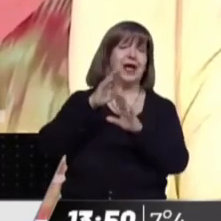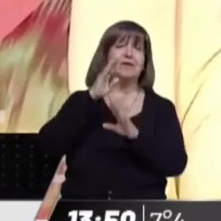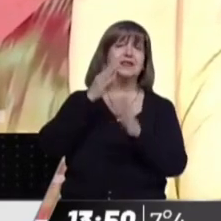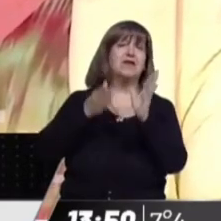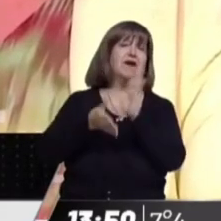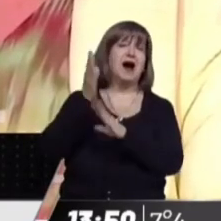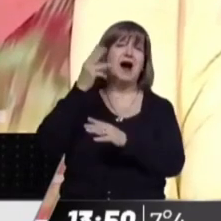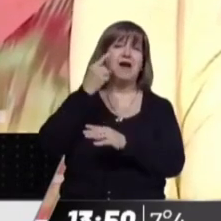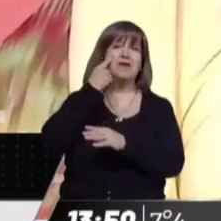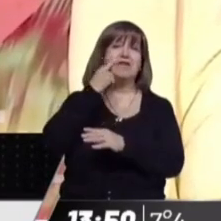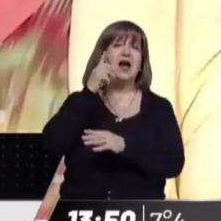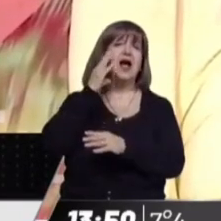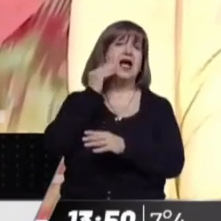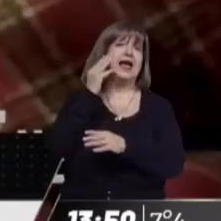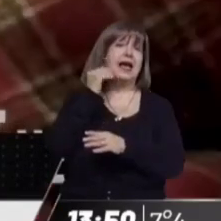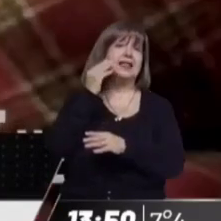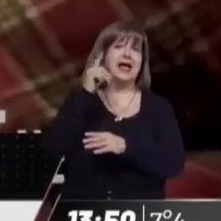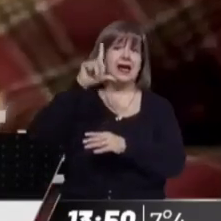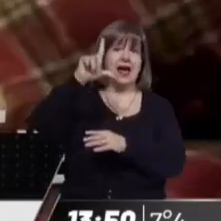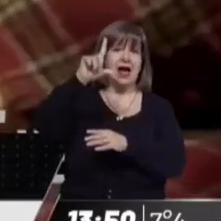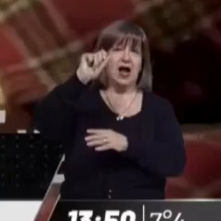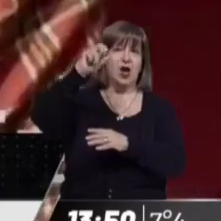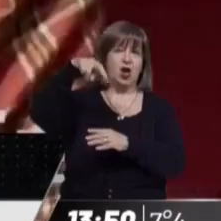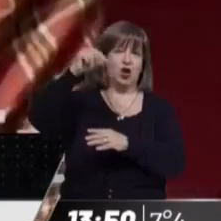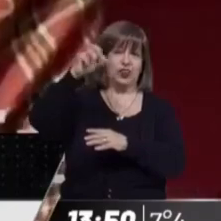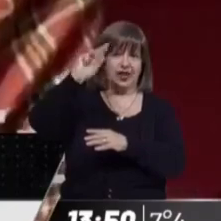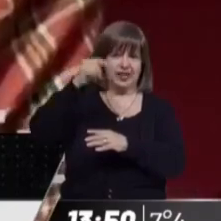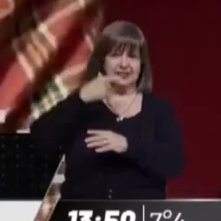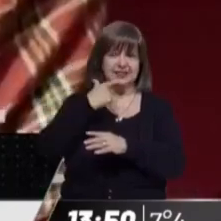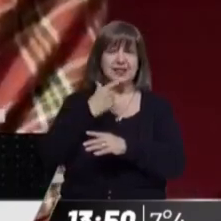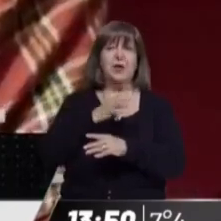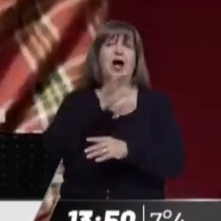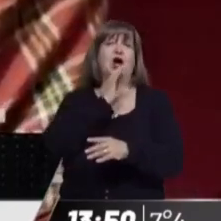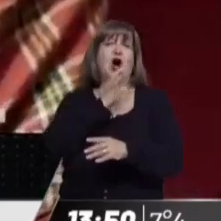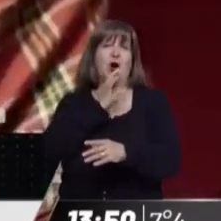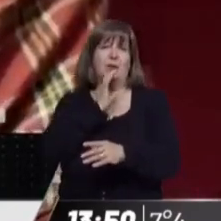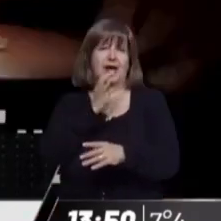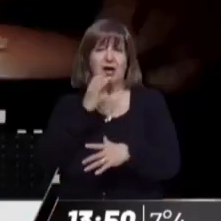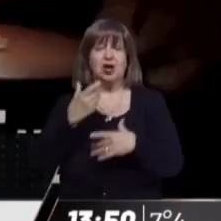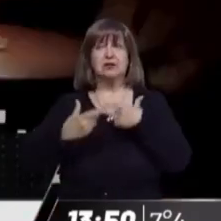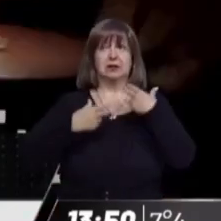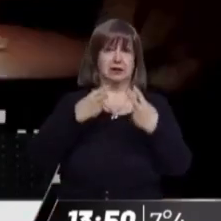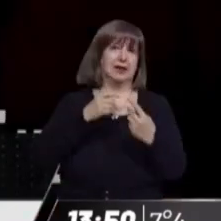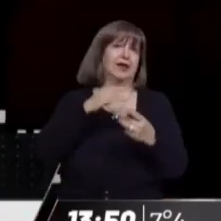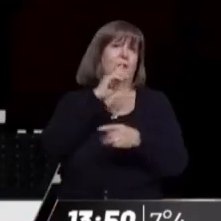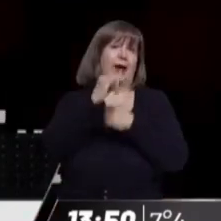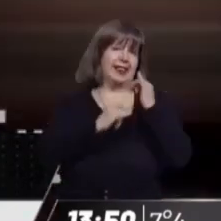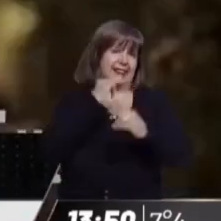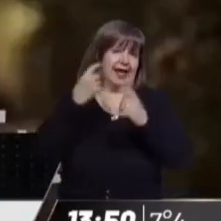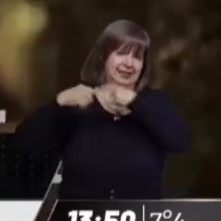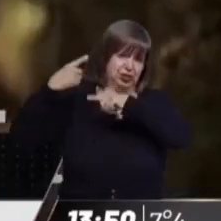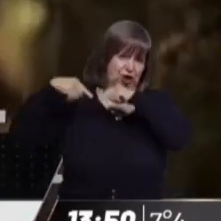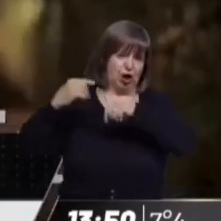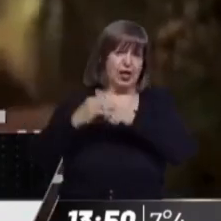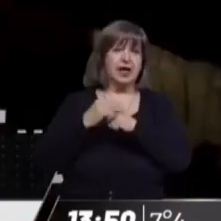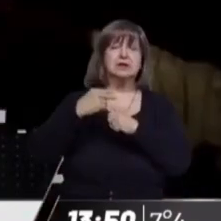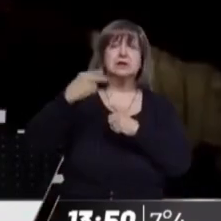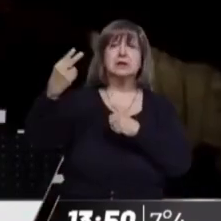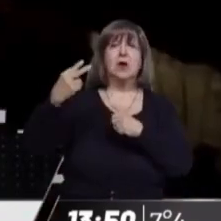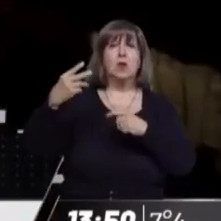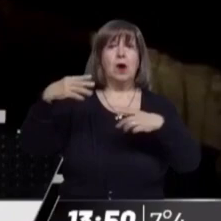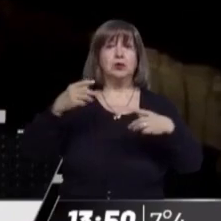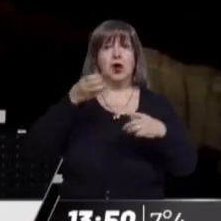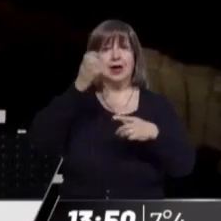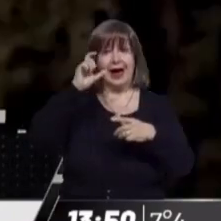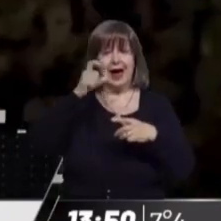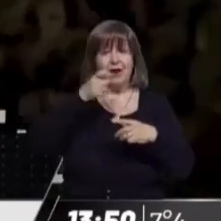intentar, no sé, ganar fama, lo que por ahí busca un comediante que hace stand-up en su caso. Y en el café donde trabaja se encuentra